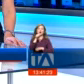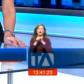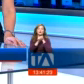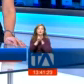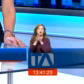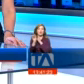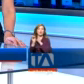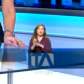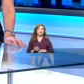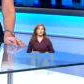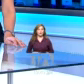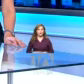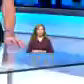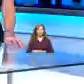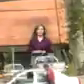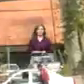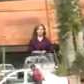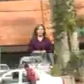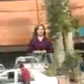años.